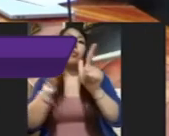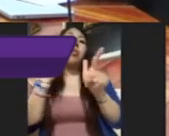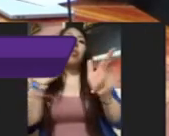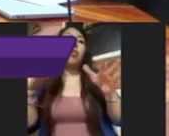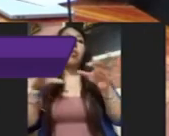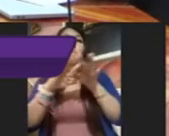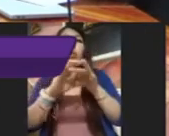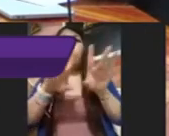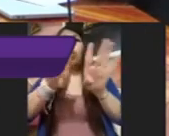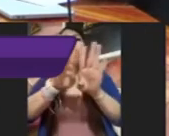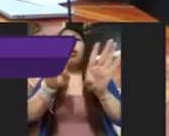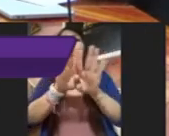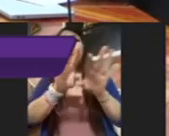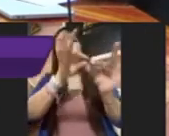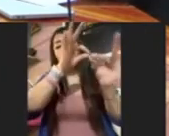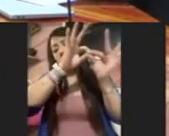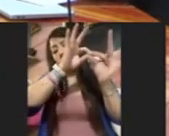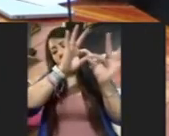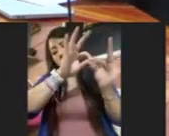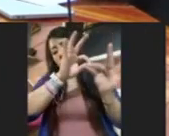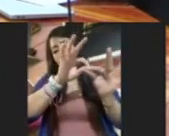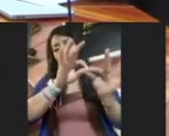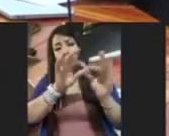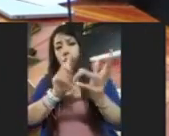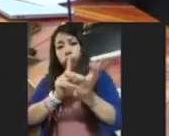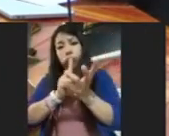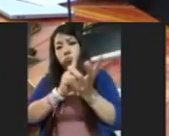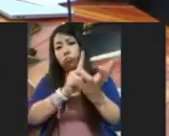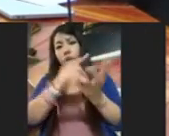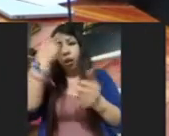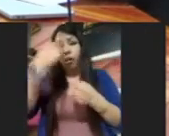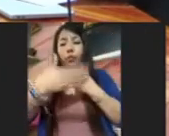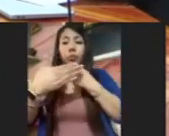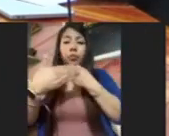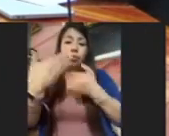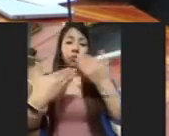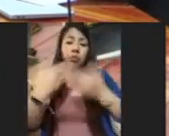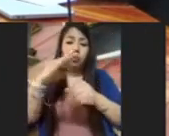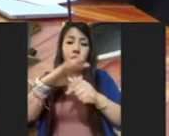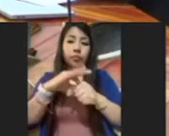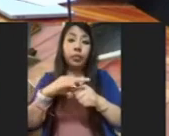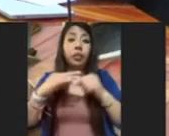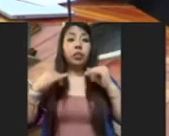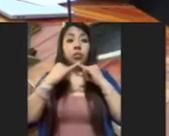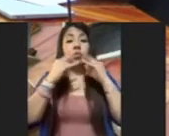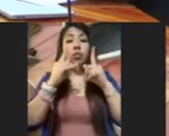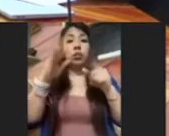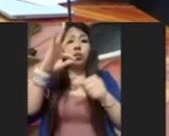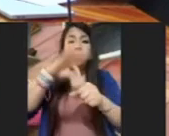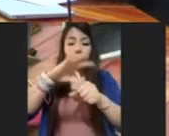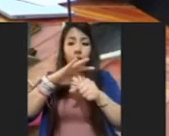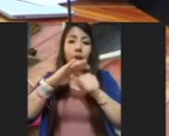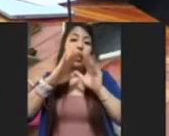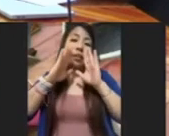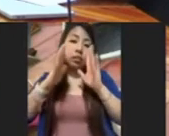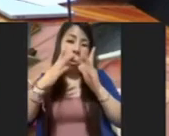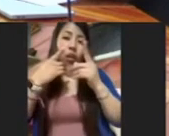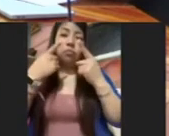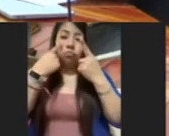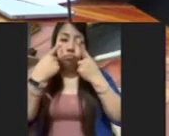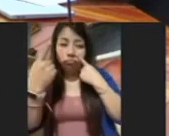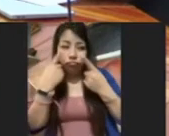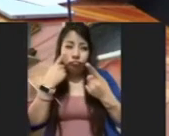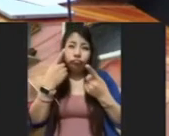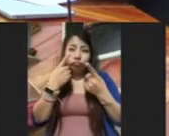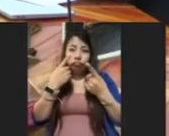dar cumplimiento a las acciones afirmativas de este proceso electoral este órgano ha efectuado un análisis de cada consulta y